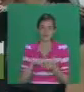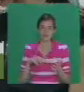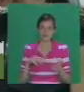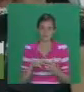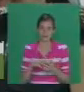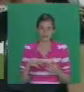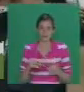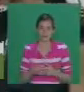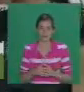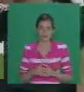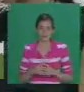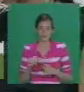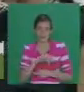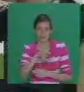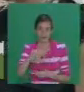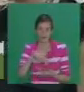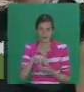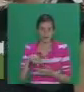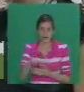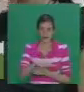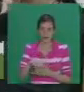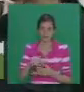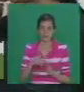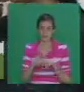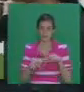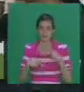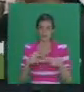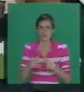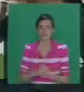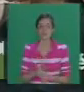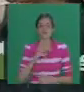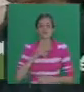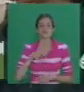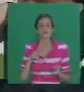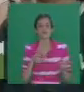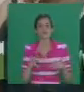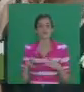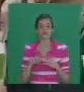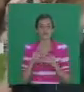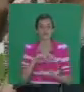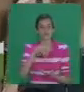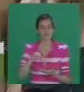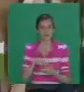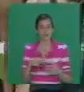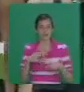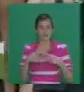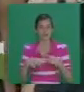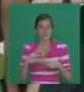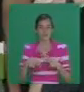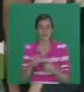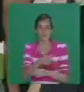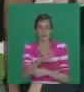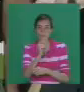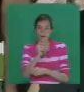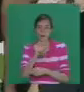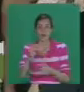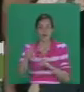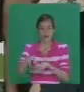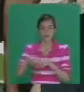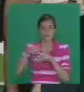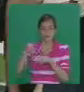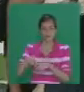sería a nivel nacional el registro de los productores. Nosotros invitamos a nivel nacional a los productores de pesca, de